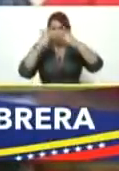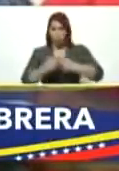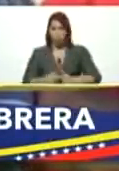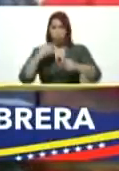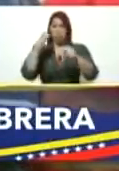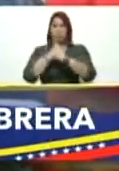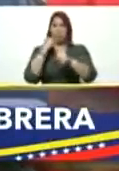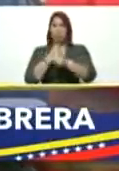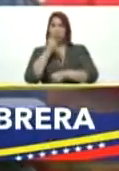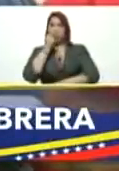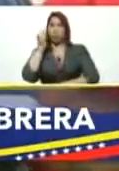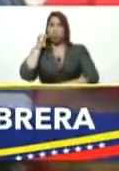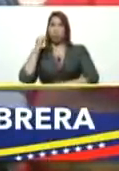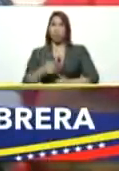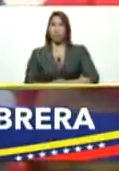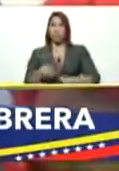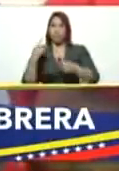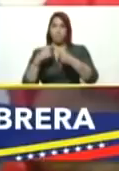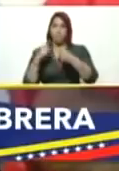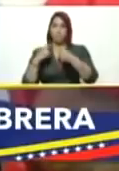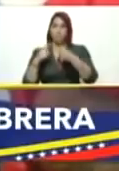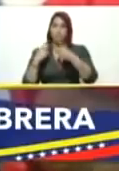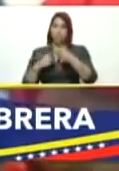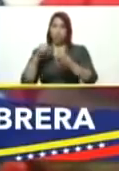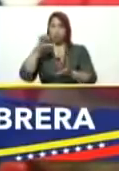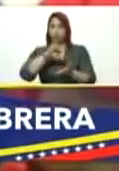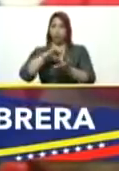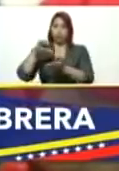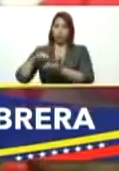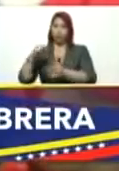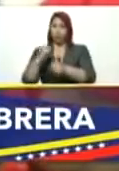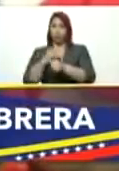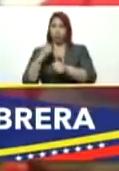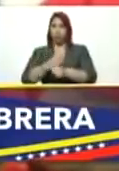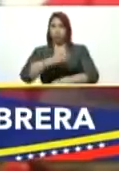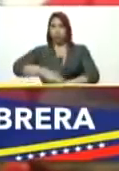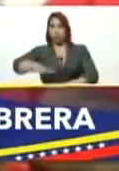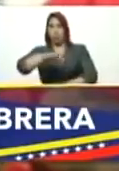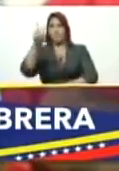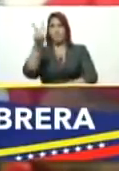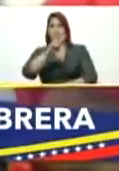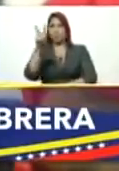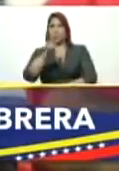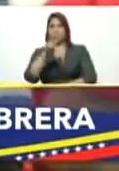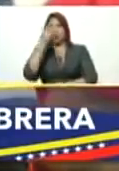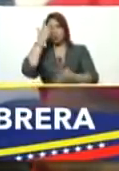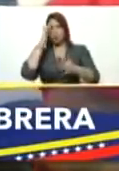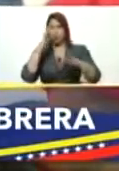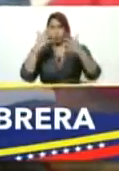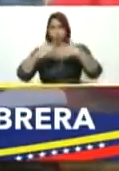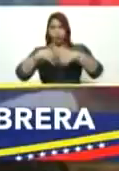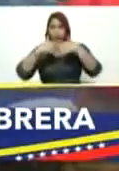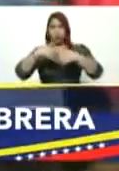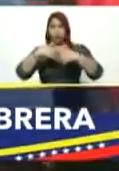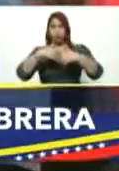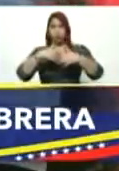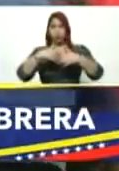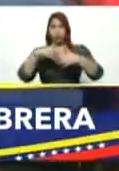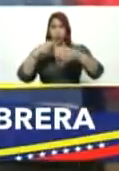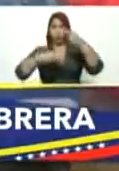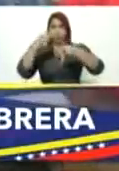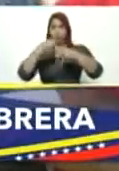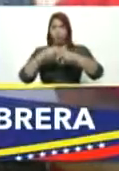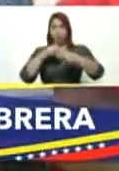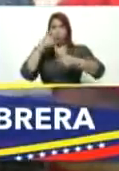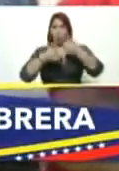trabajadoras en diferentes centros de trabajo a nivel nacional en el caso de la industria del cemento a la cual